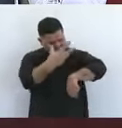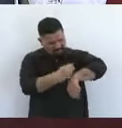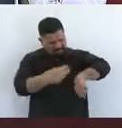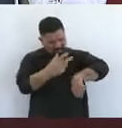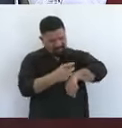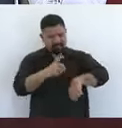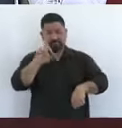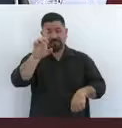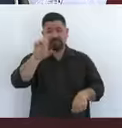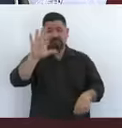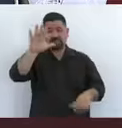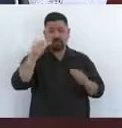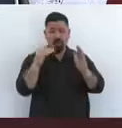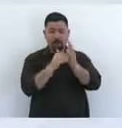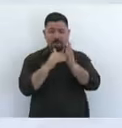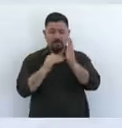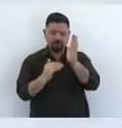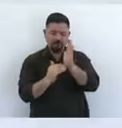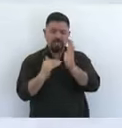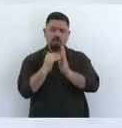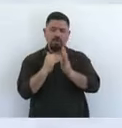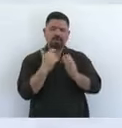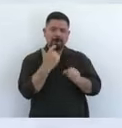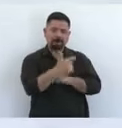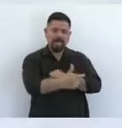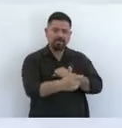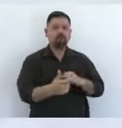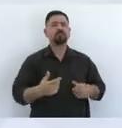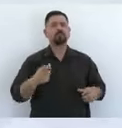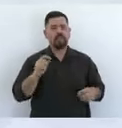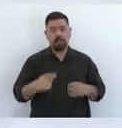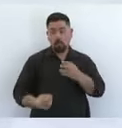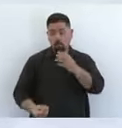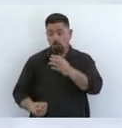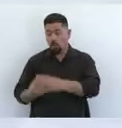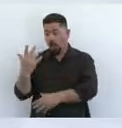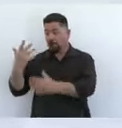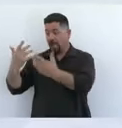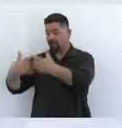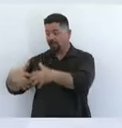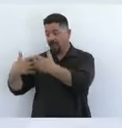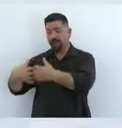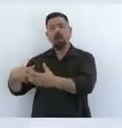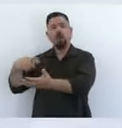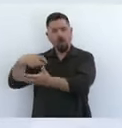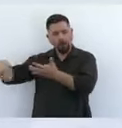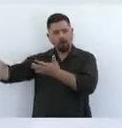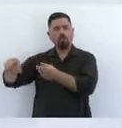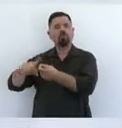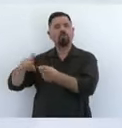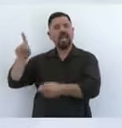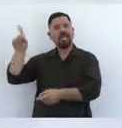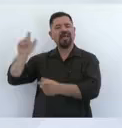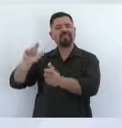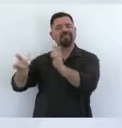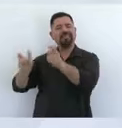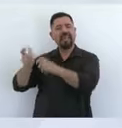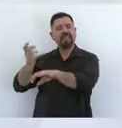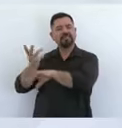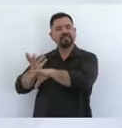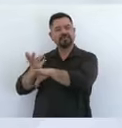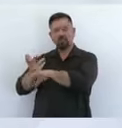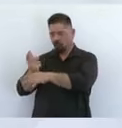rehabilitarlas, compramos una nueva refinería en Texas, estamos